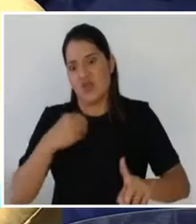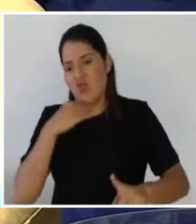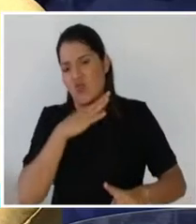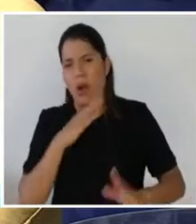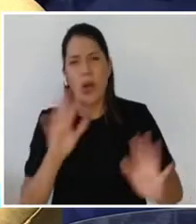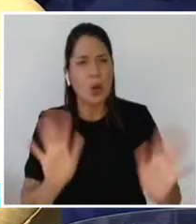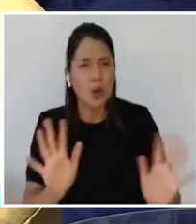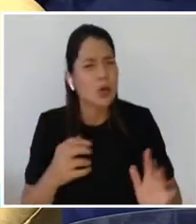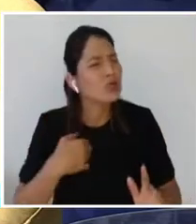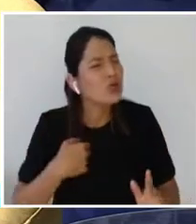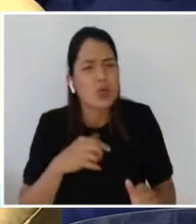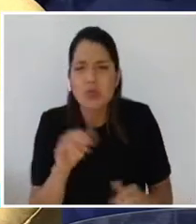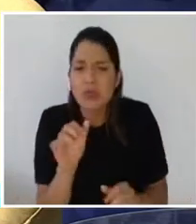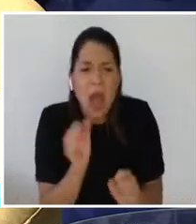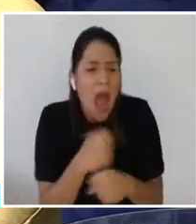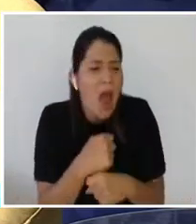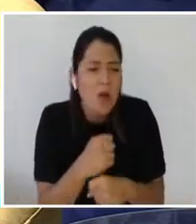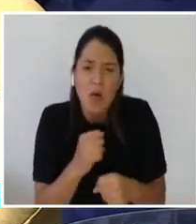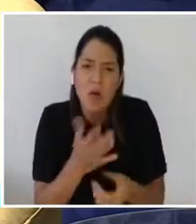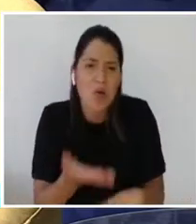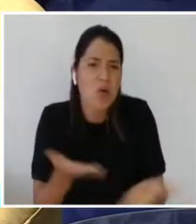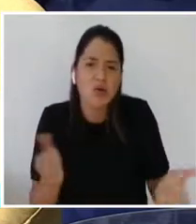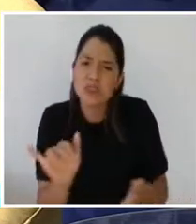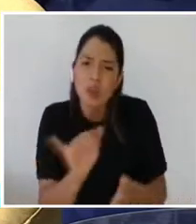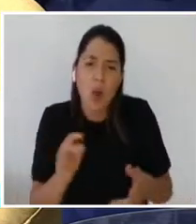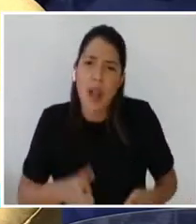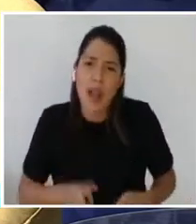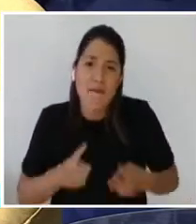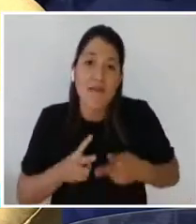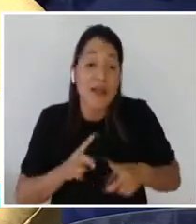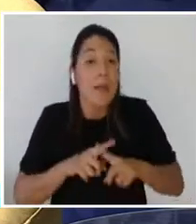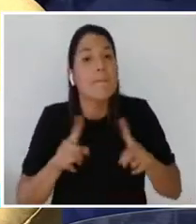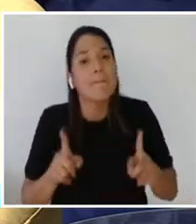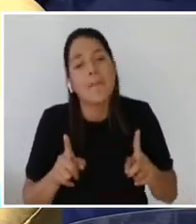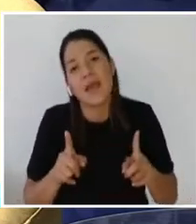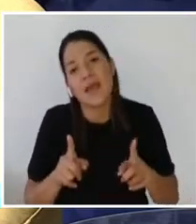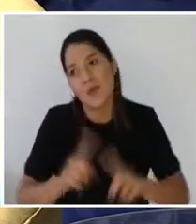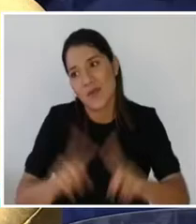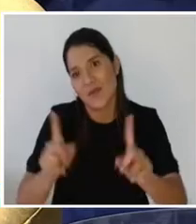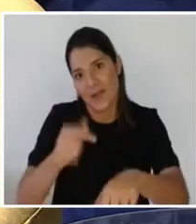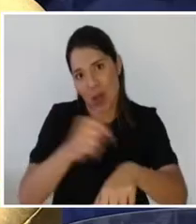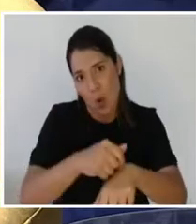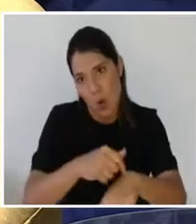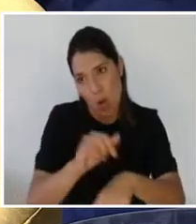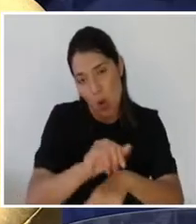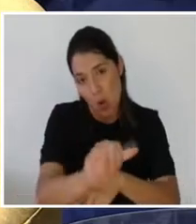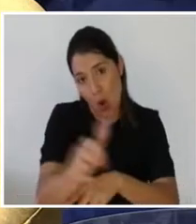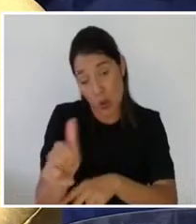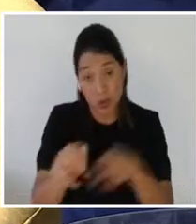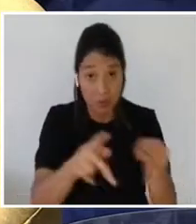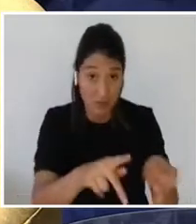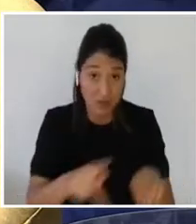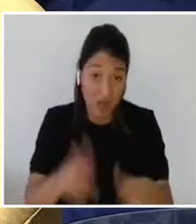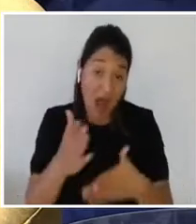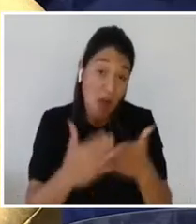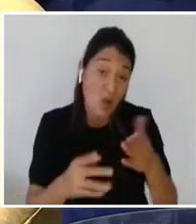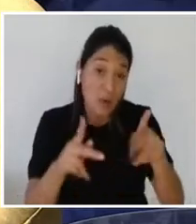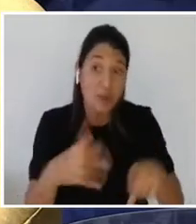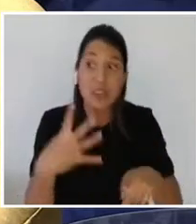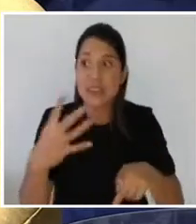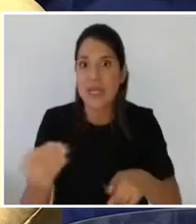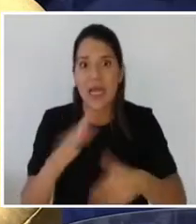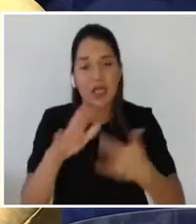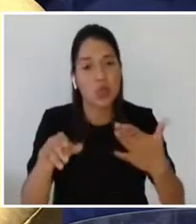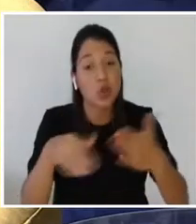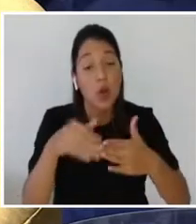la vida cotidianas, solo que en un horario diferente al que las demás personas lo hacen, ¿verdad? Hay personas que salen todos los fines de semana. En